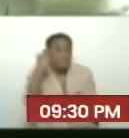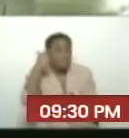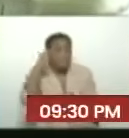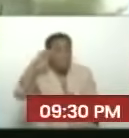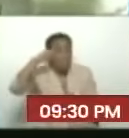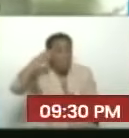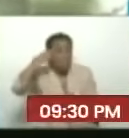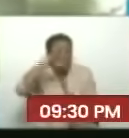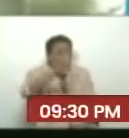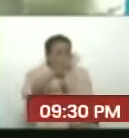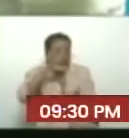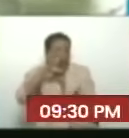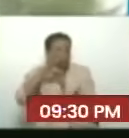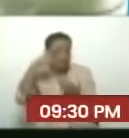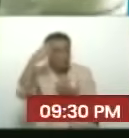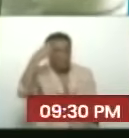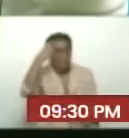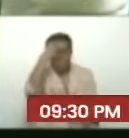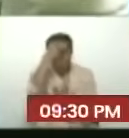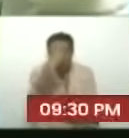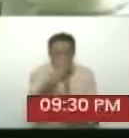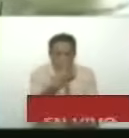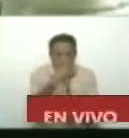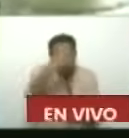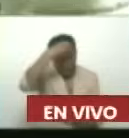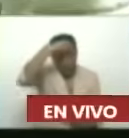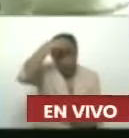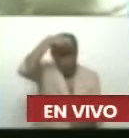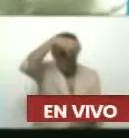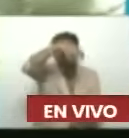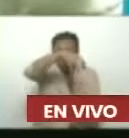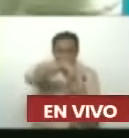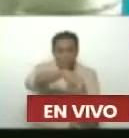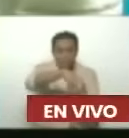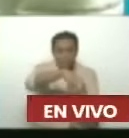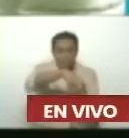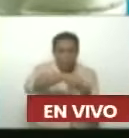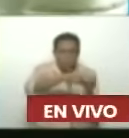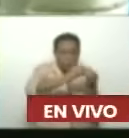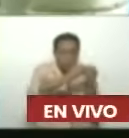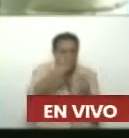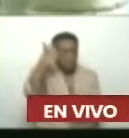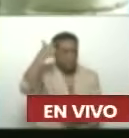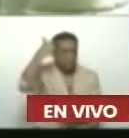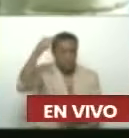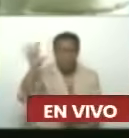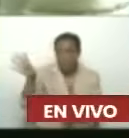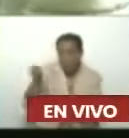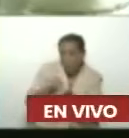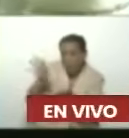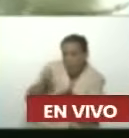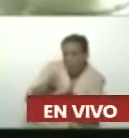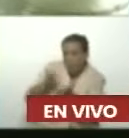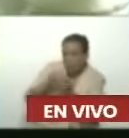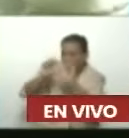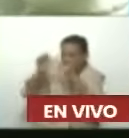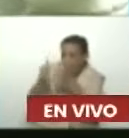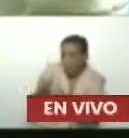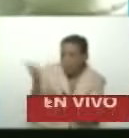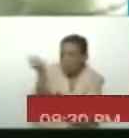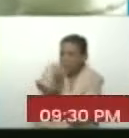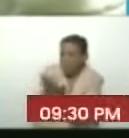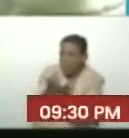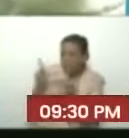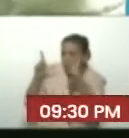memoria, de tu cerebro. Así es. El camerino lo hizo. Por eso, no es que tienes ahí un molde o